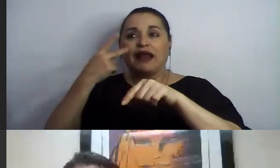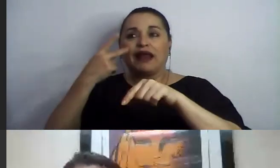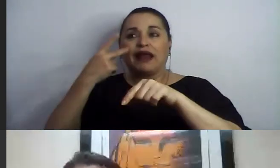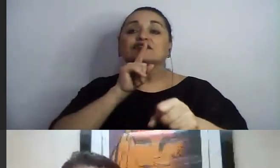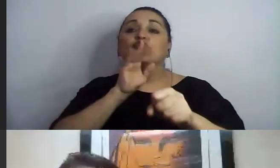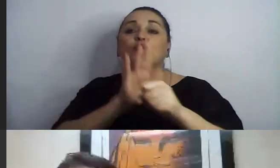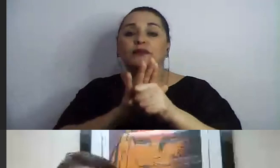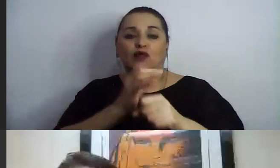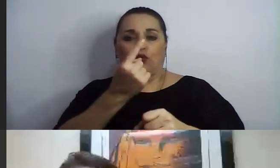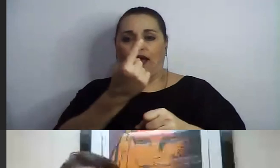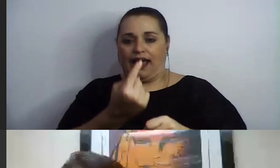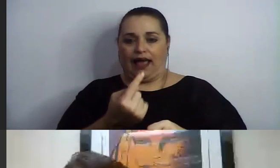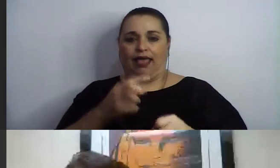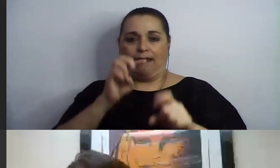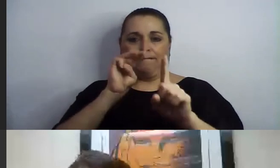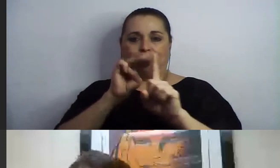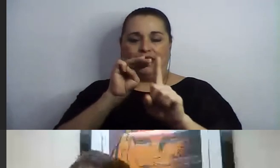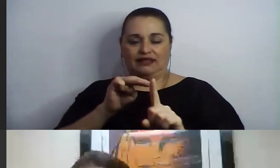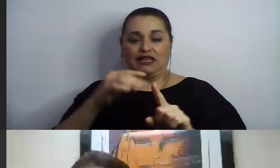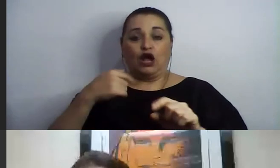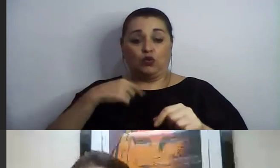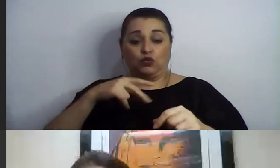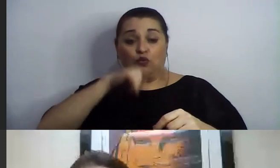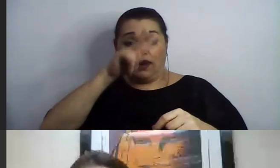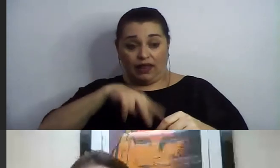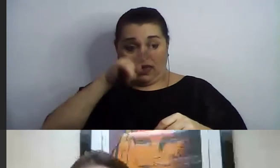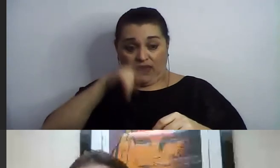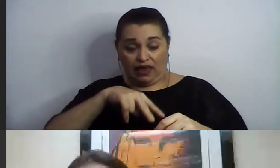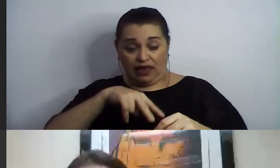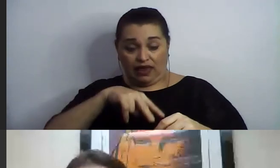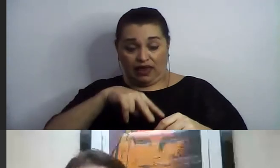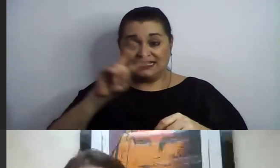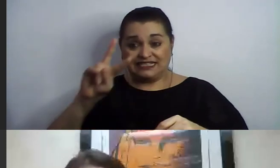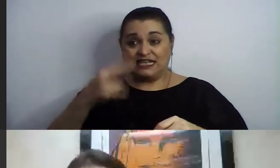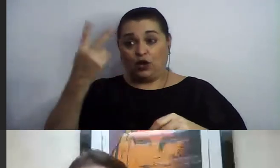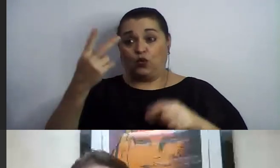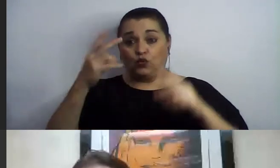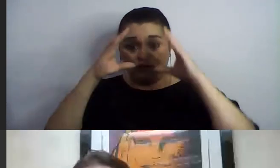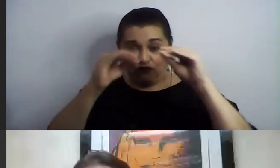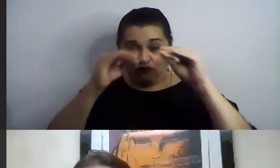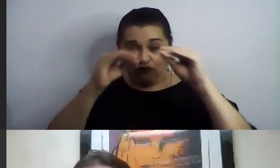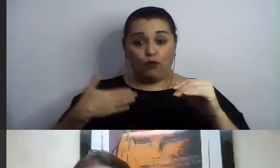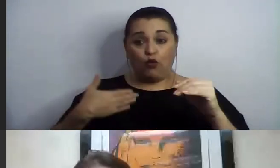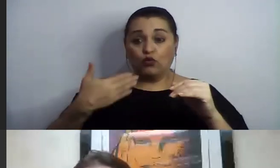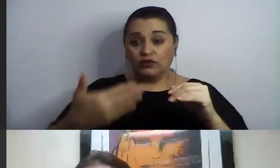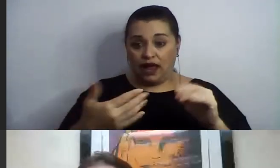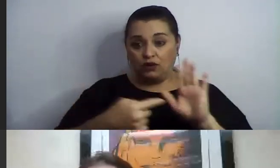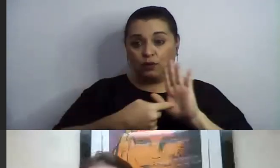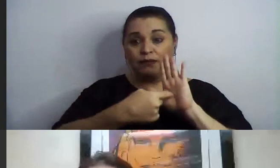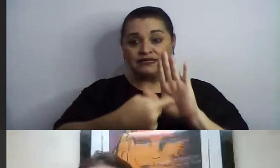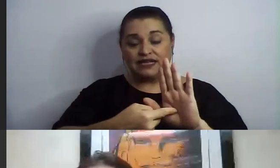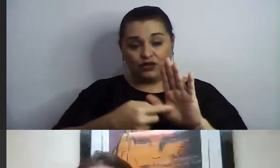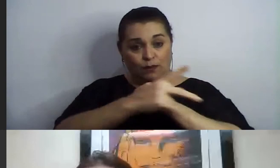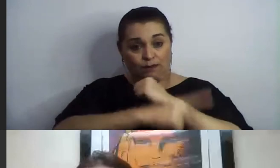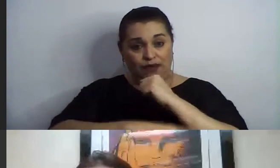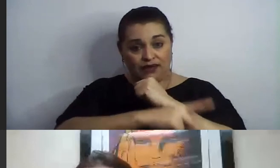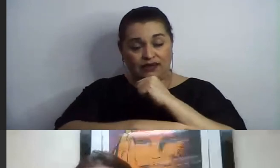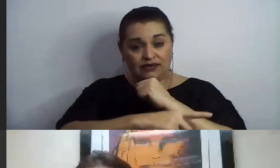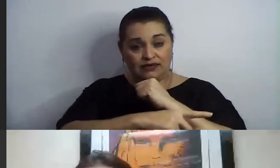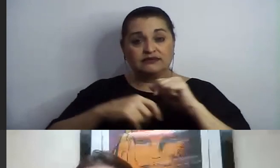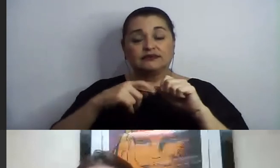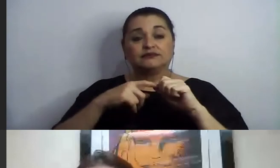metas si uno hace una lectura de este segundo informe voluntario que presentó el país en